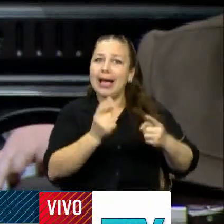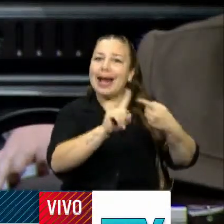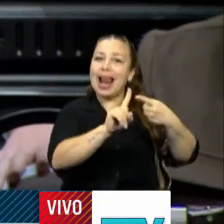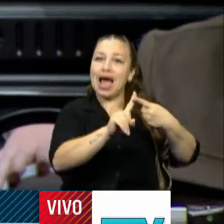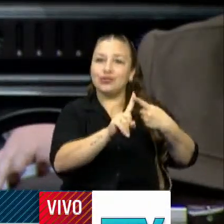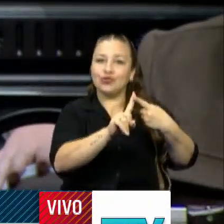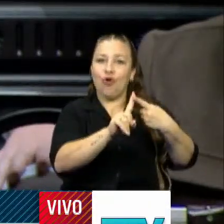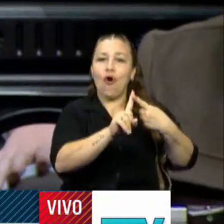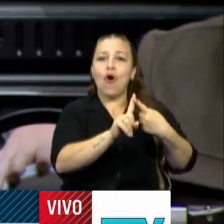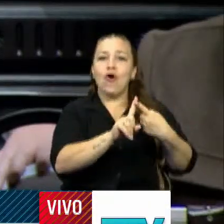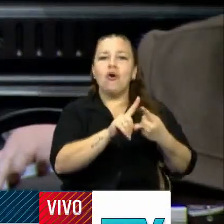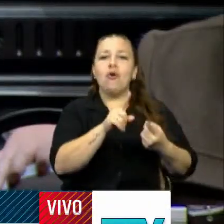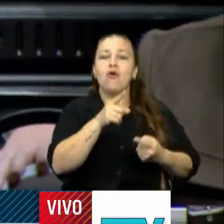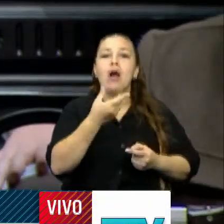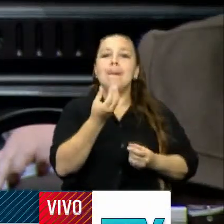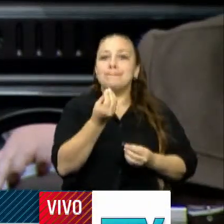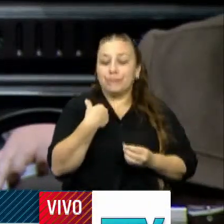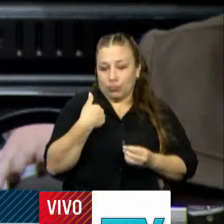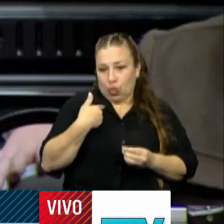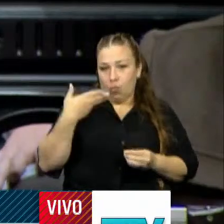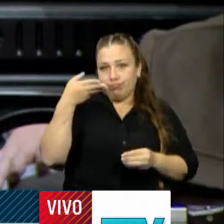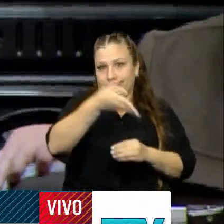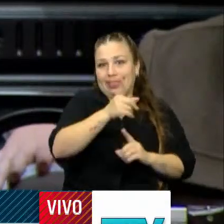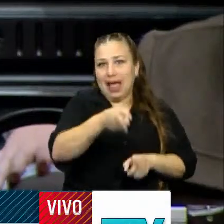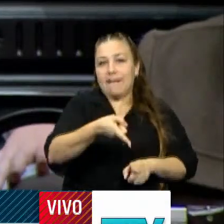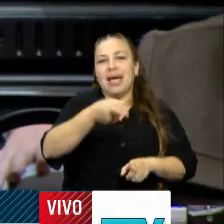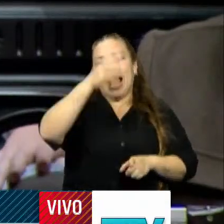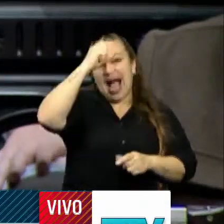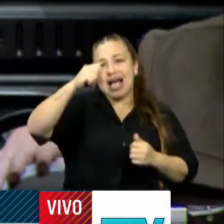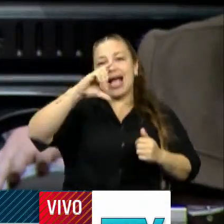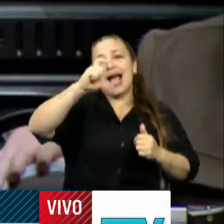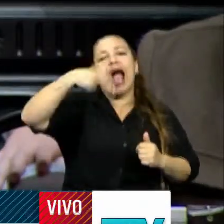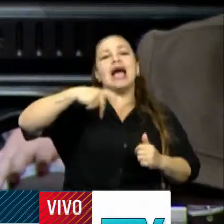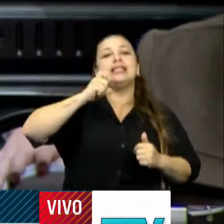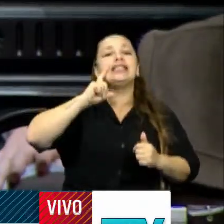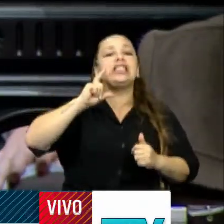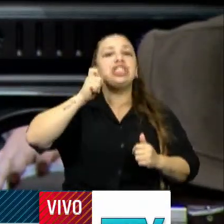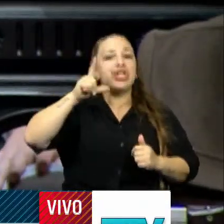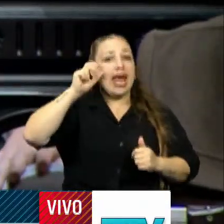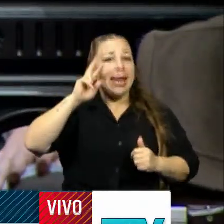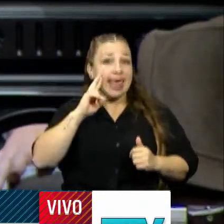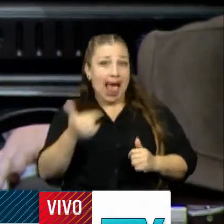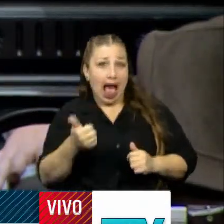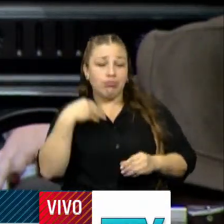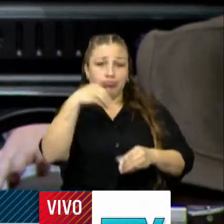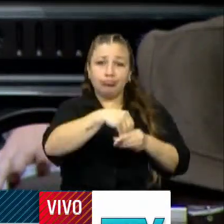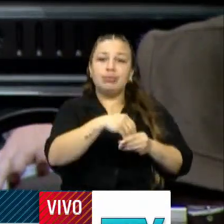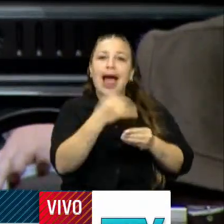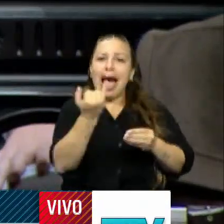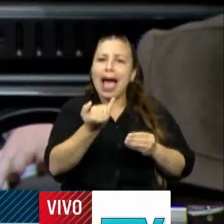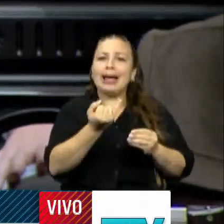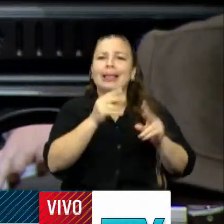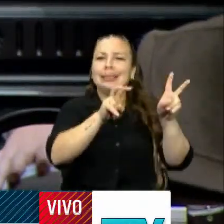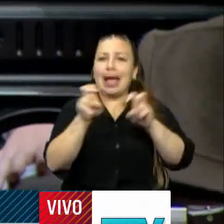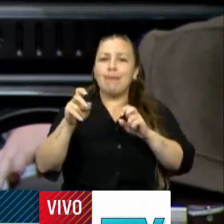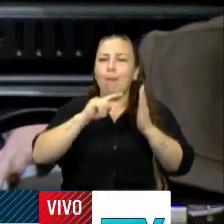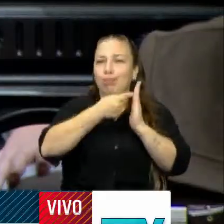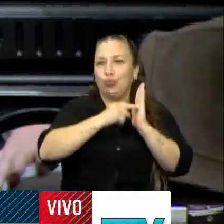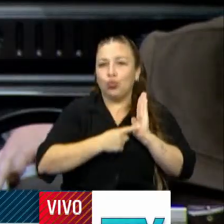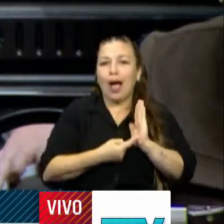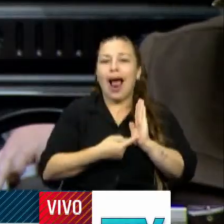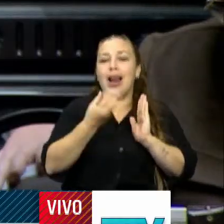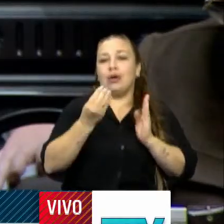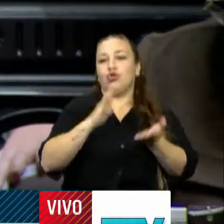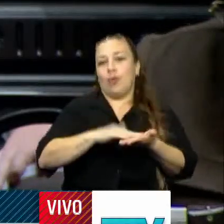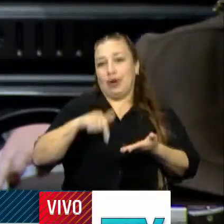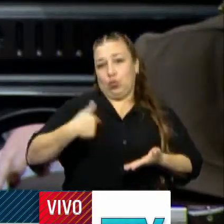En mi paso por la Cancillería me permitió también conversar con él temas muy puntuales vinculados a cuestiones, por supuesto, de nuestro